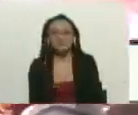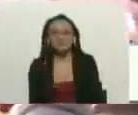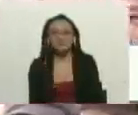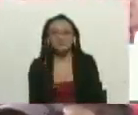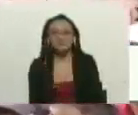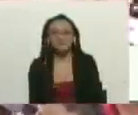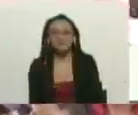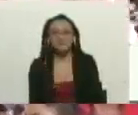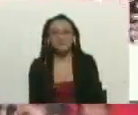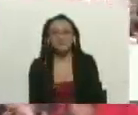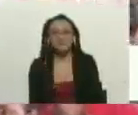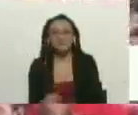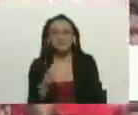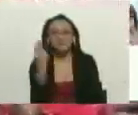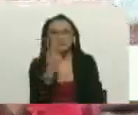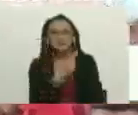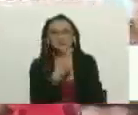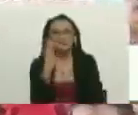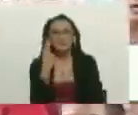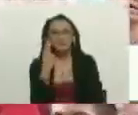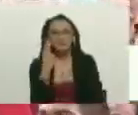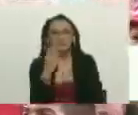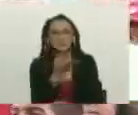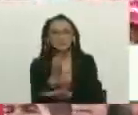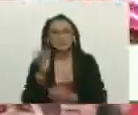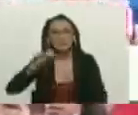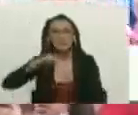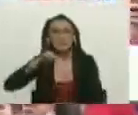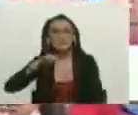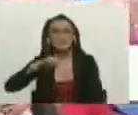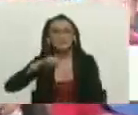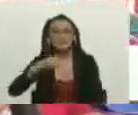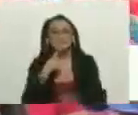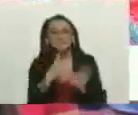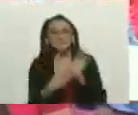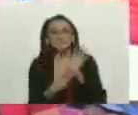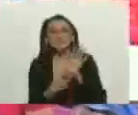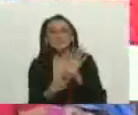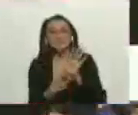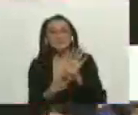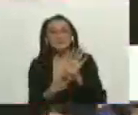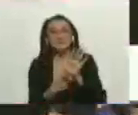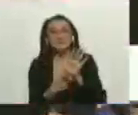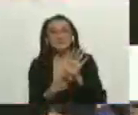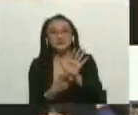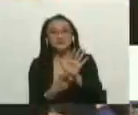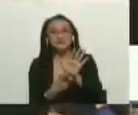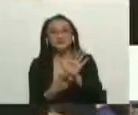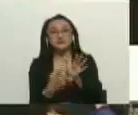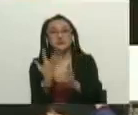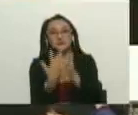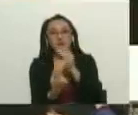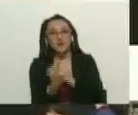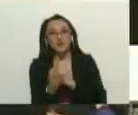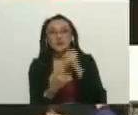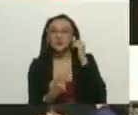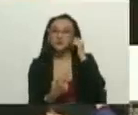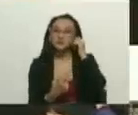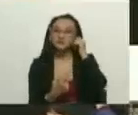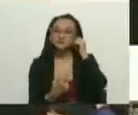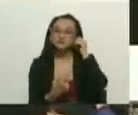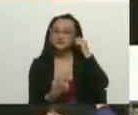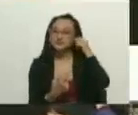Pregunto, ¿nos comprometemos? Entonces decimos, como uno solo, una